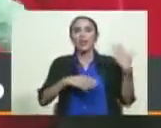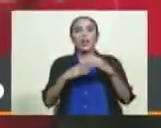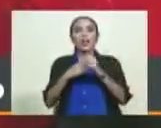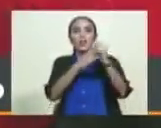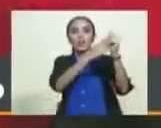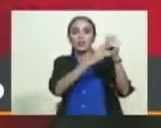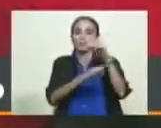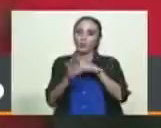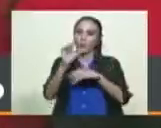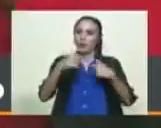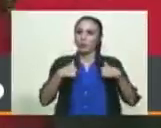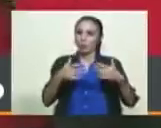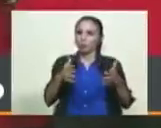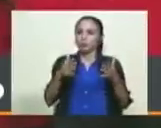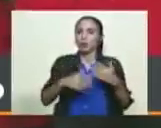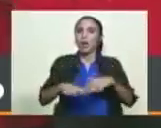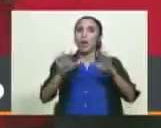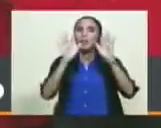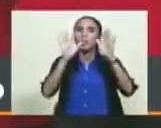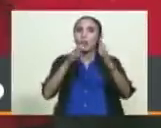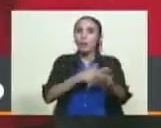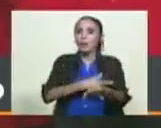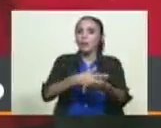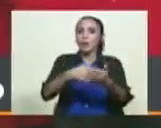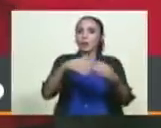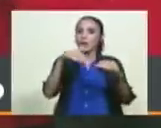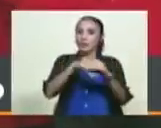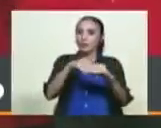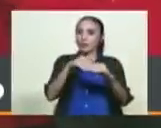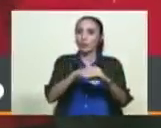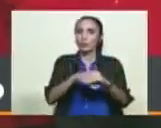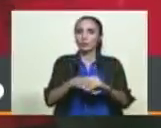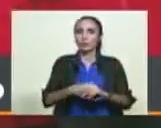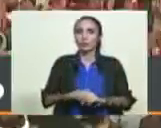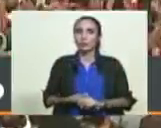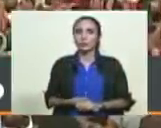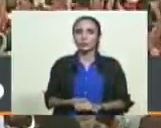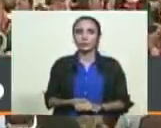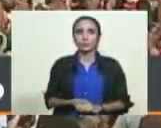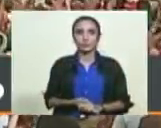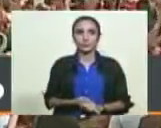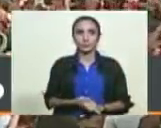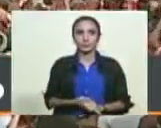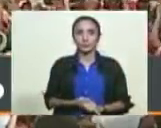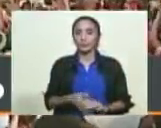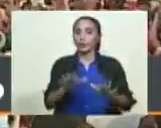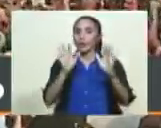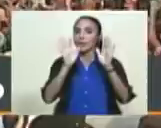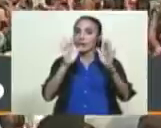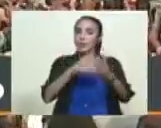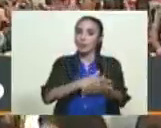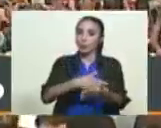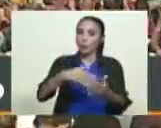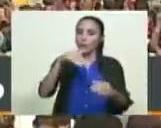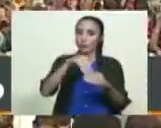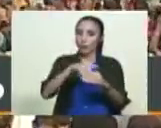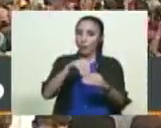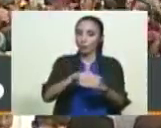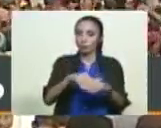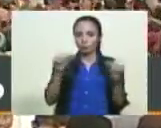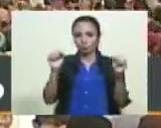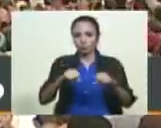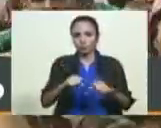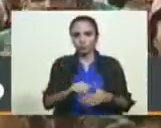la patria con 10 millones de votos de la dignidad de los patriotas. 10 millones de votos patriotas.